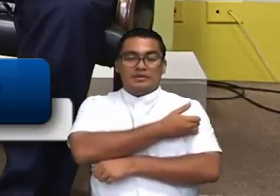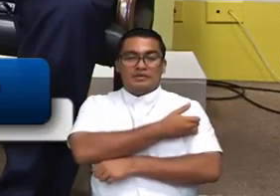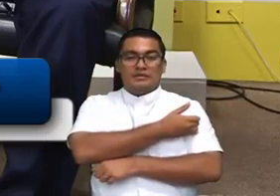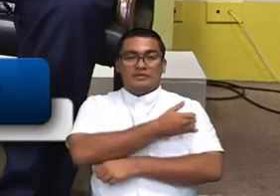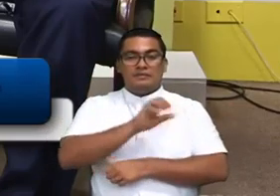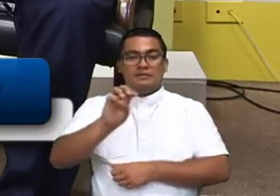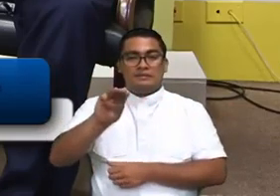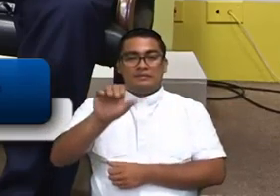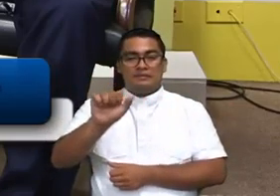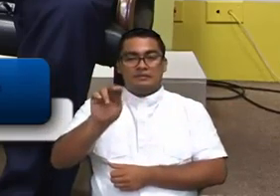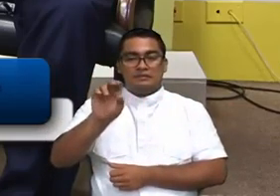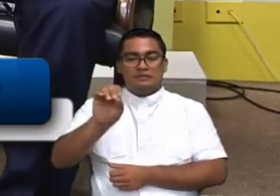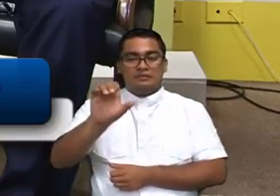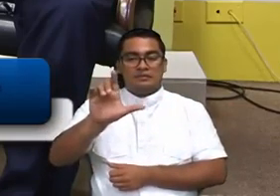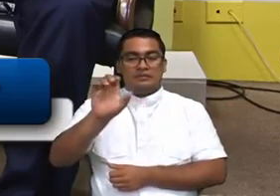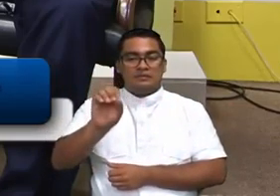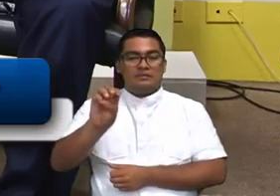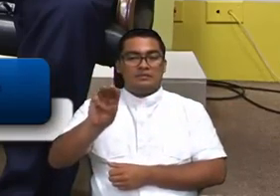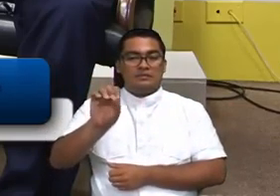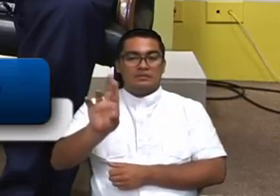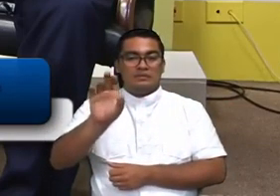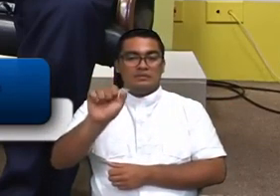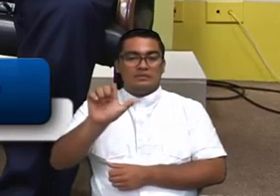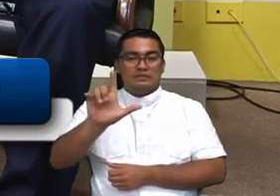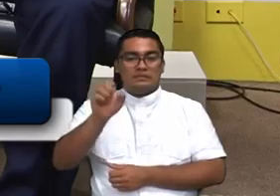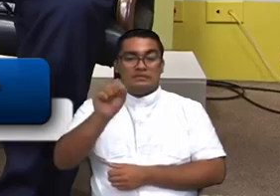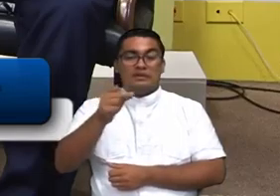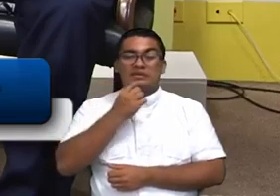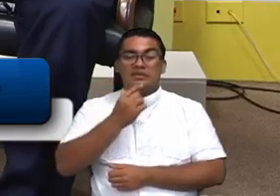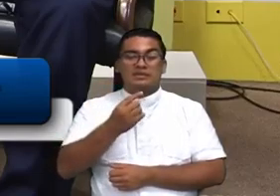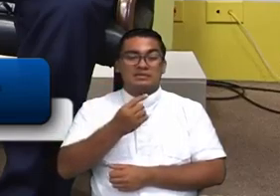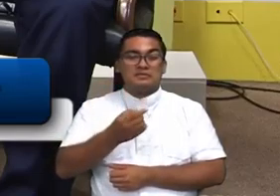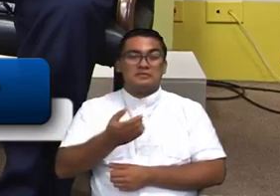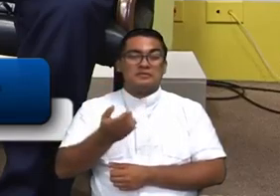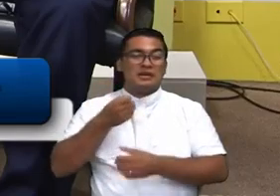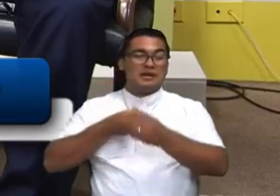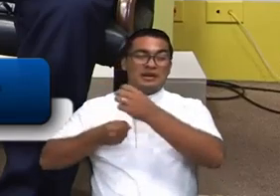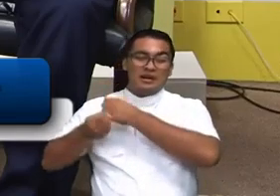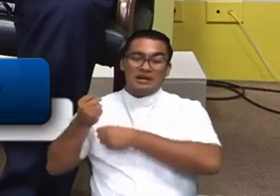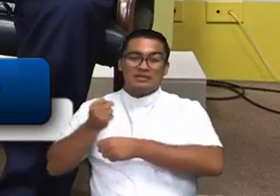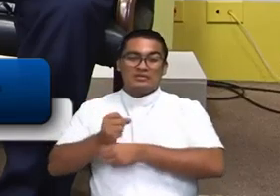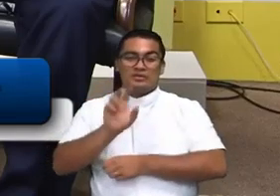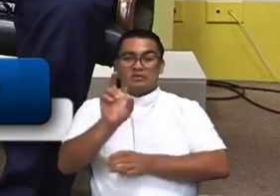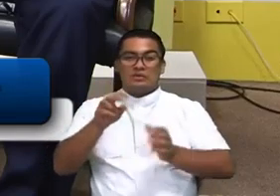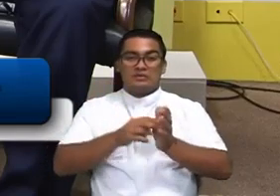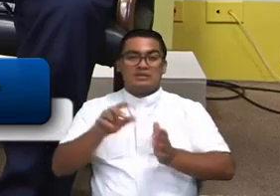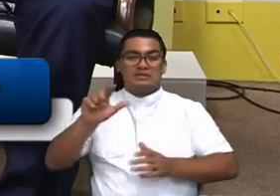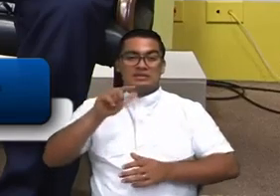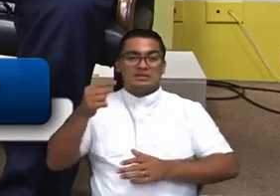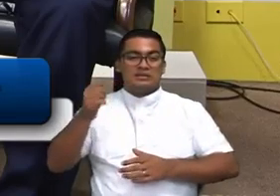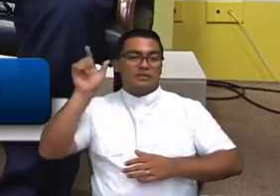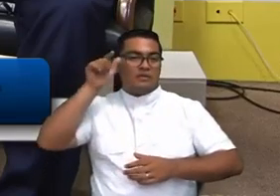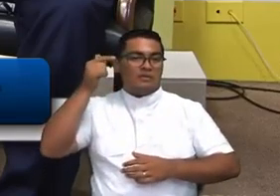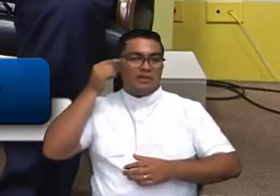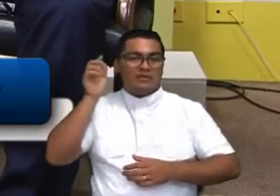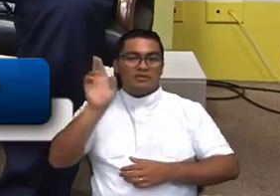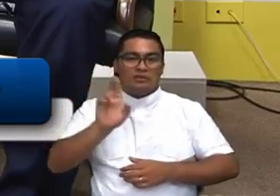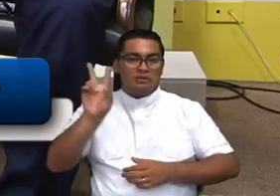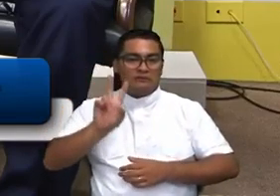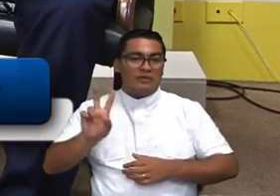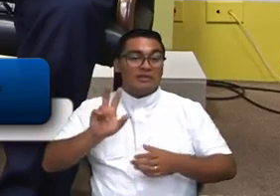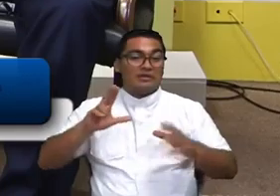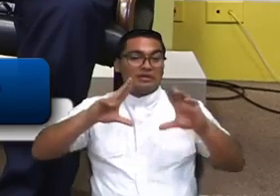hospital Manolo Morales. Ella decía que antes de 2007, estamos hablando en los gobiernos neoliberales, Nicaragua no contaba